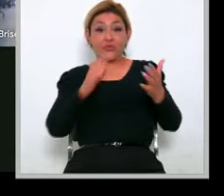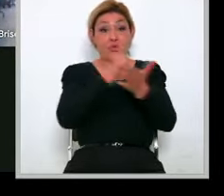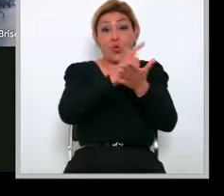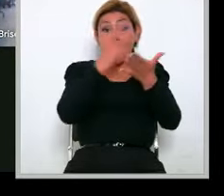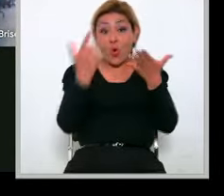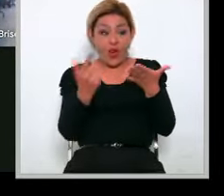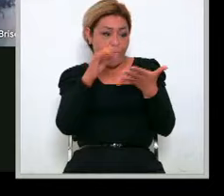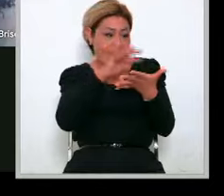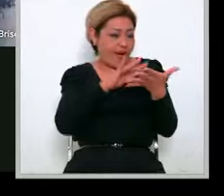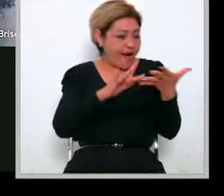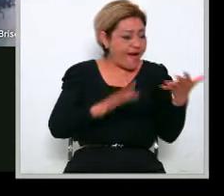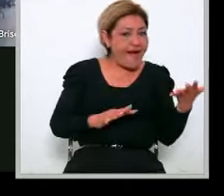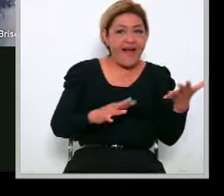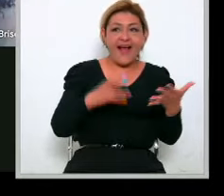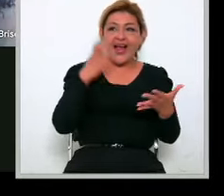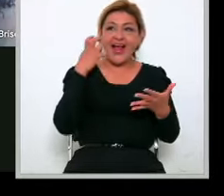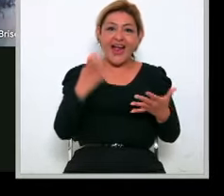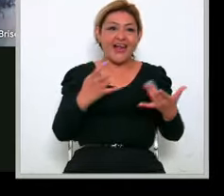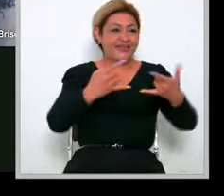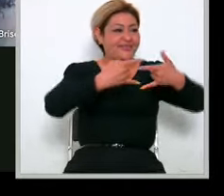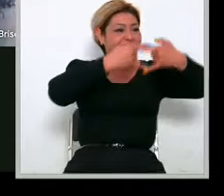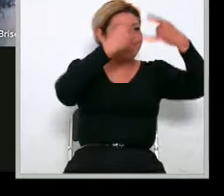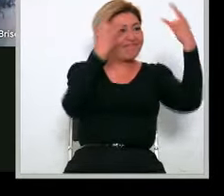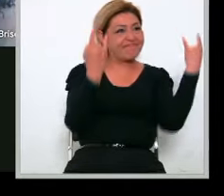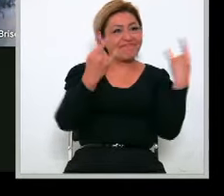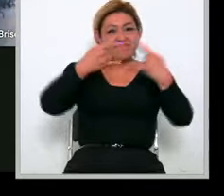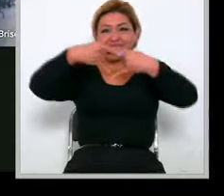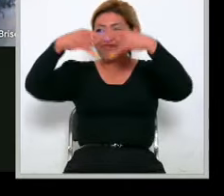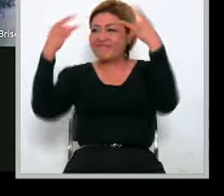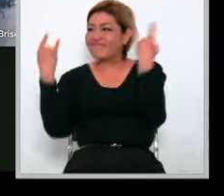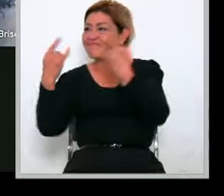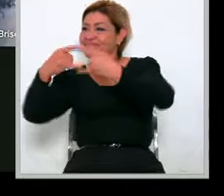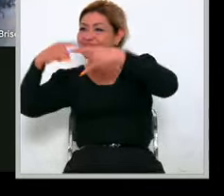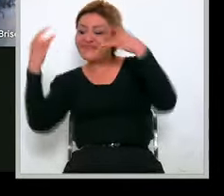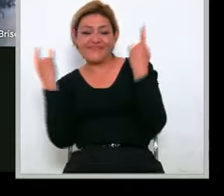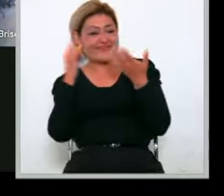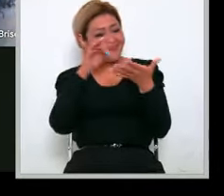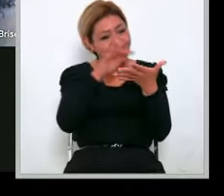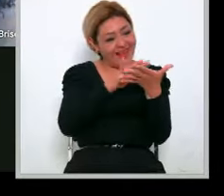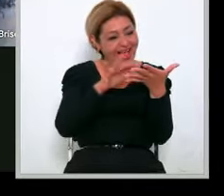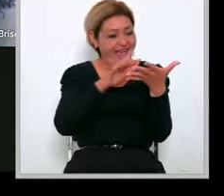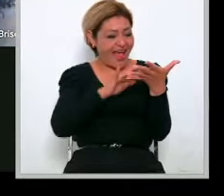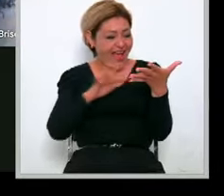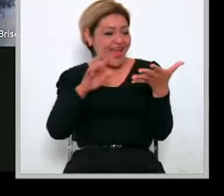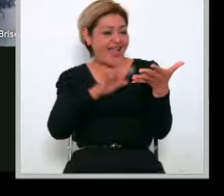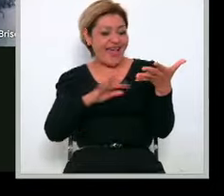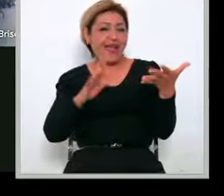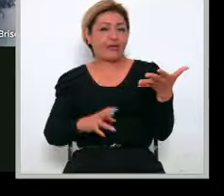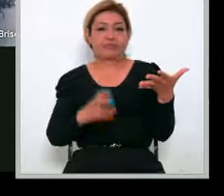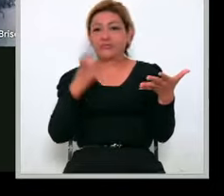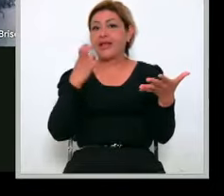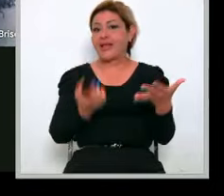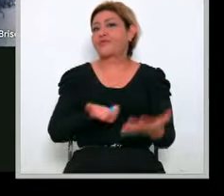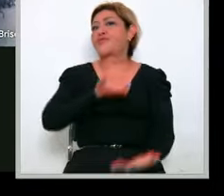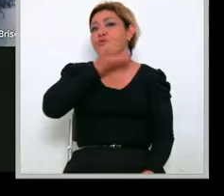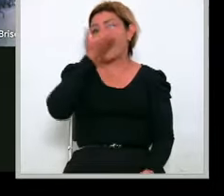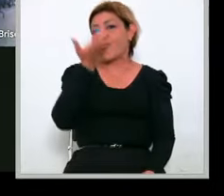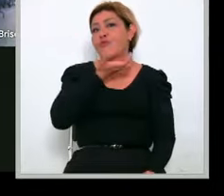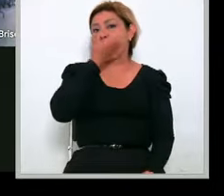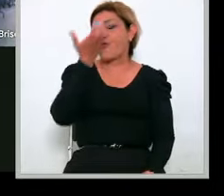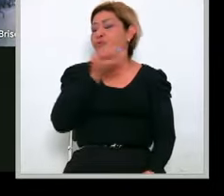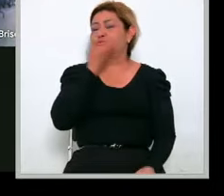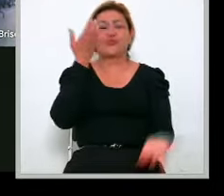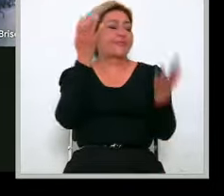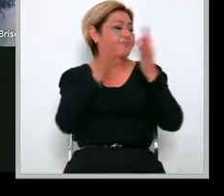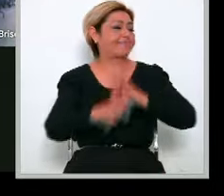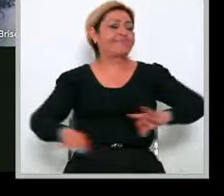actividades que podemos ver en este momento en pantalla, disfrutando, compartiendo y sobre todo fomentando el buen hábito de la lectura, hábitos que por